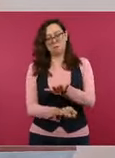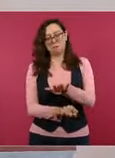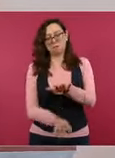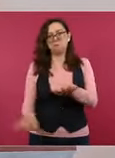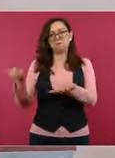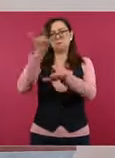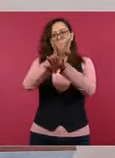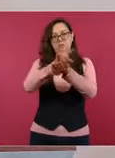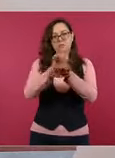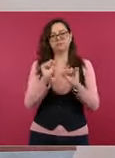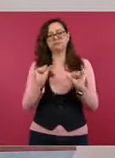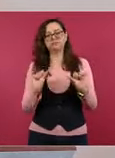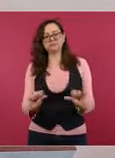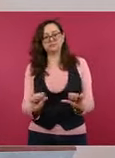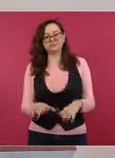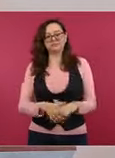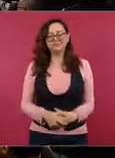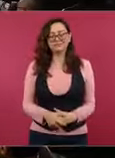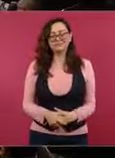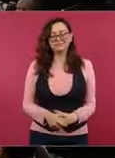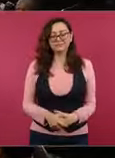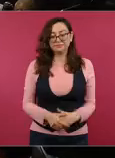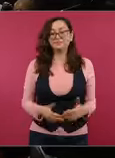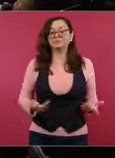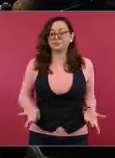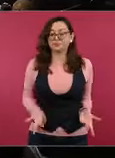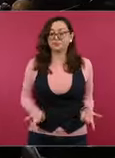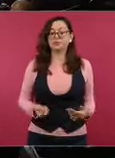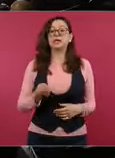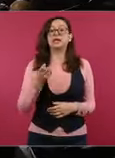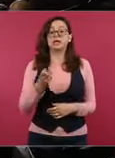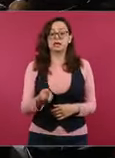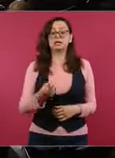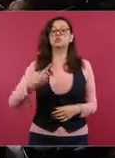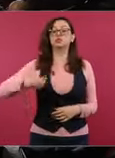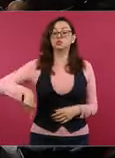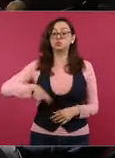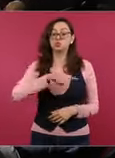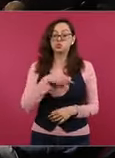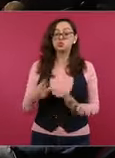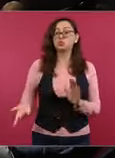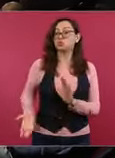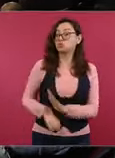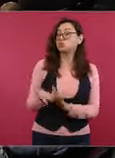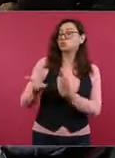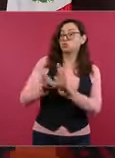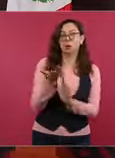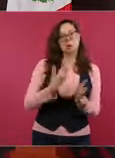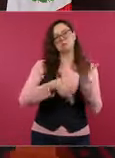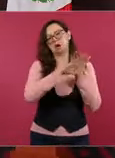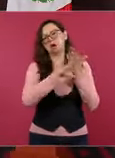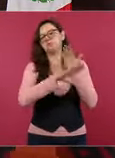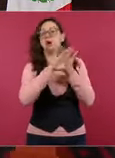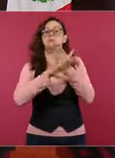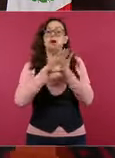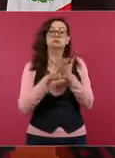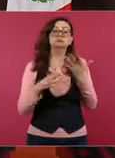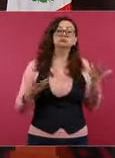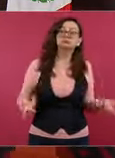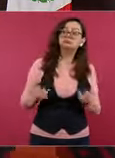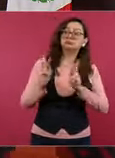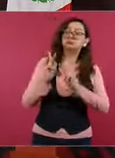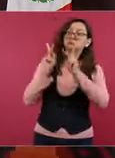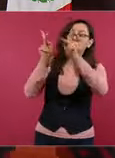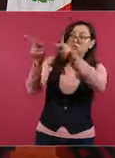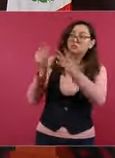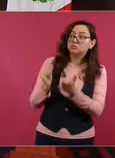Pero bueno, se crearon los segundos pisos, hubo mucha oposición, pero ahí están. Lo del